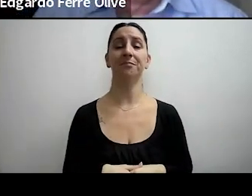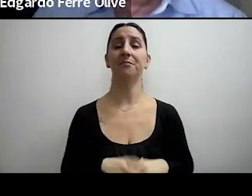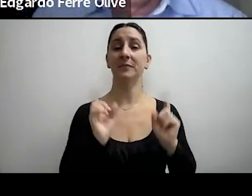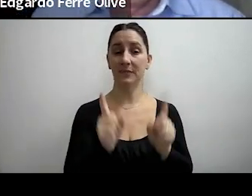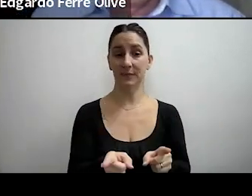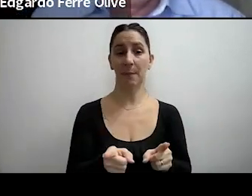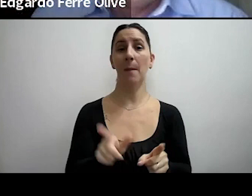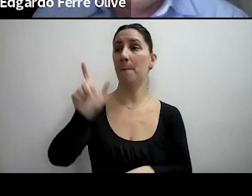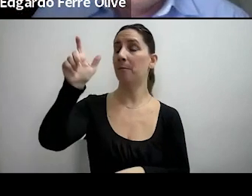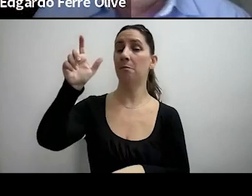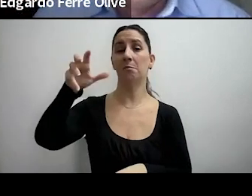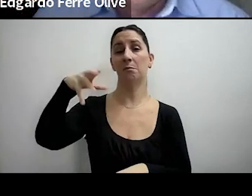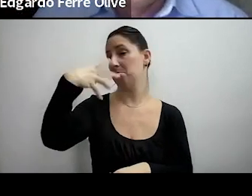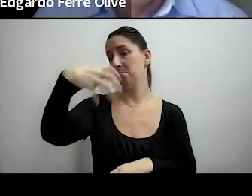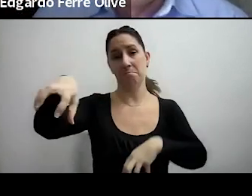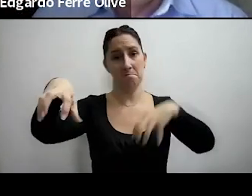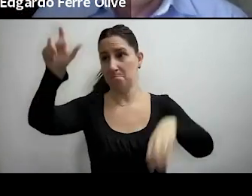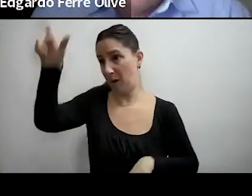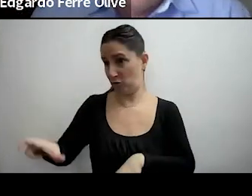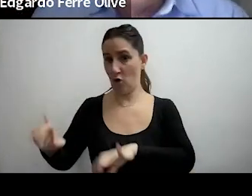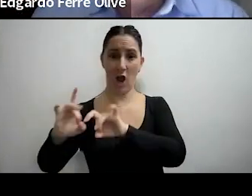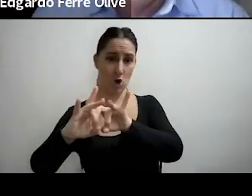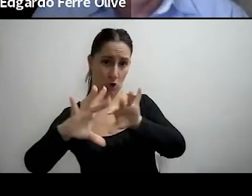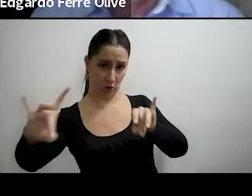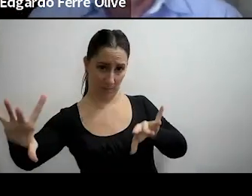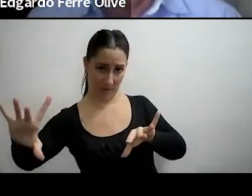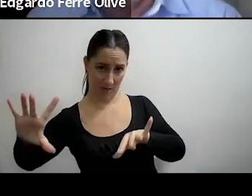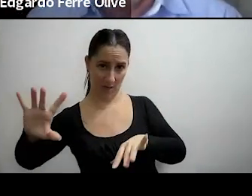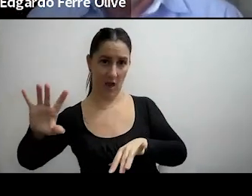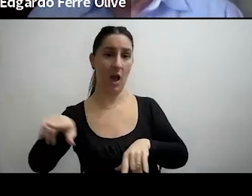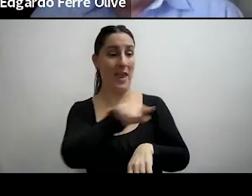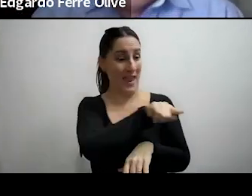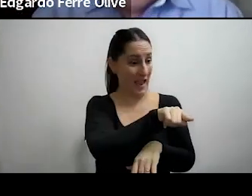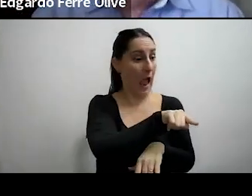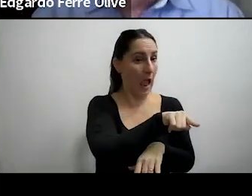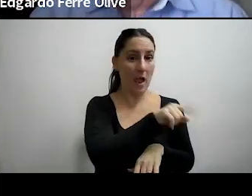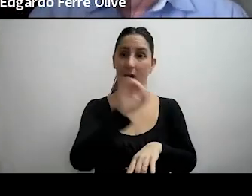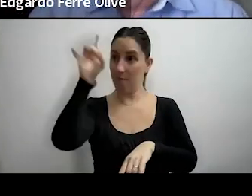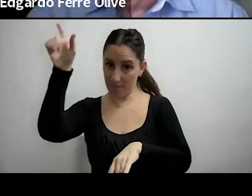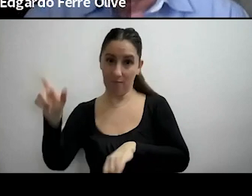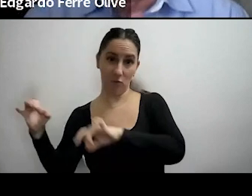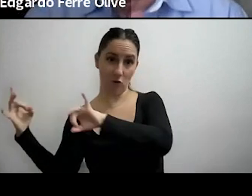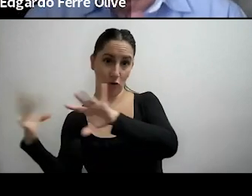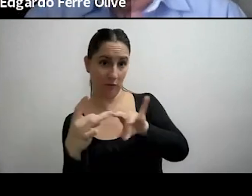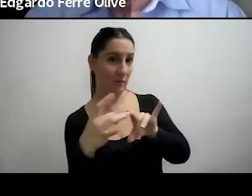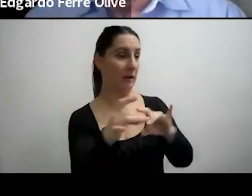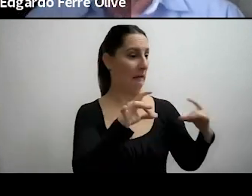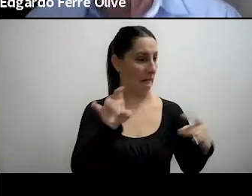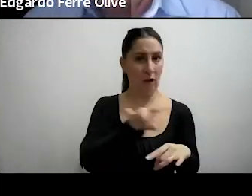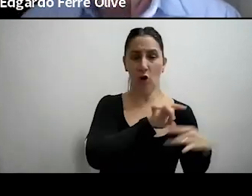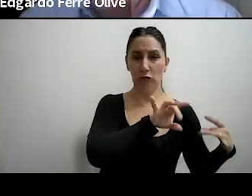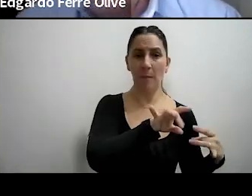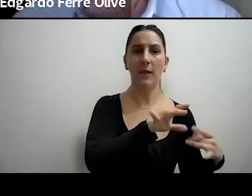van a poner de acuerdo, o sea, la persona contamina, uno es contaminante, el otro es contaminado. Yo voy a agarrar el contaminante, me voy a plantar y le voy a